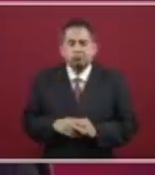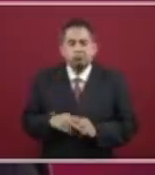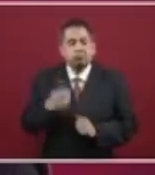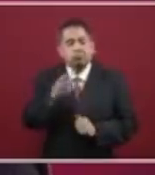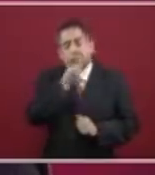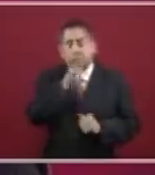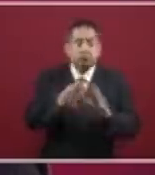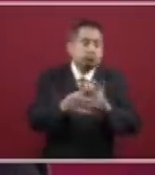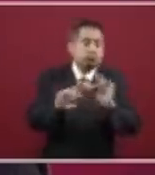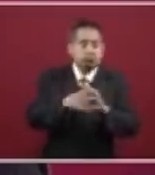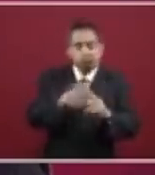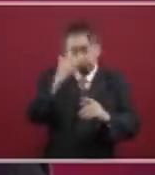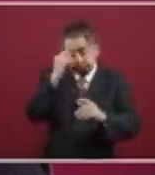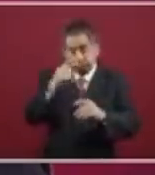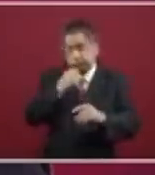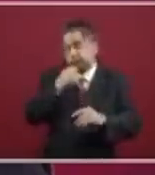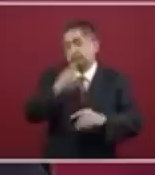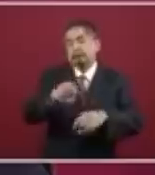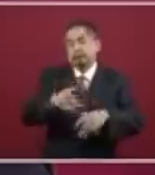fundamentaron,